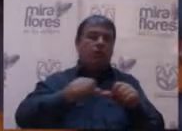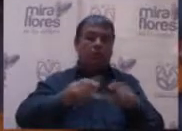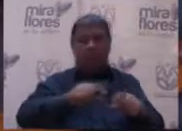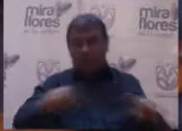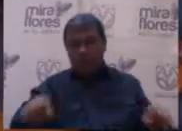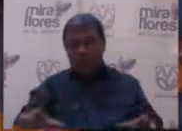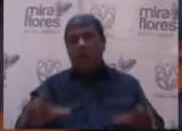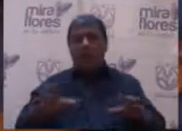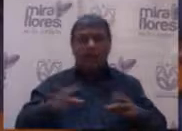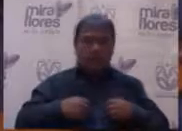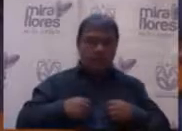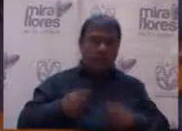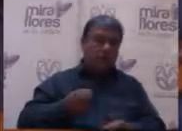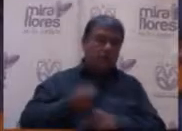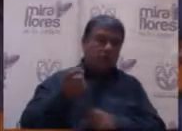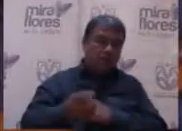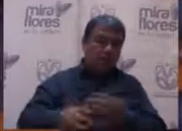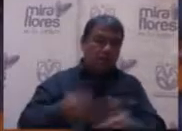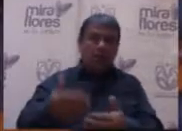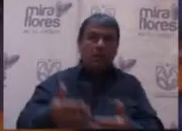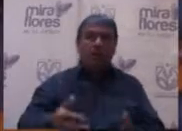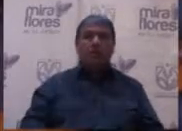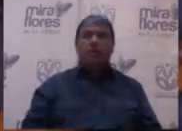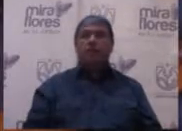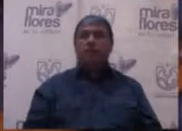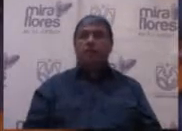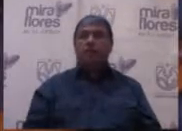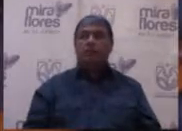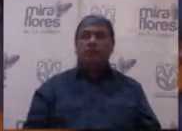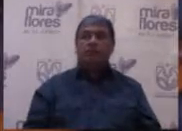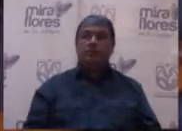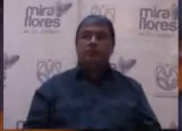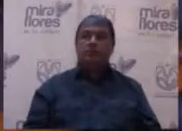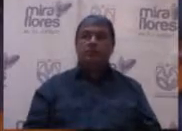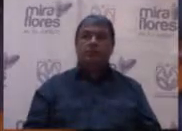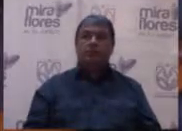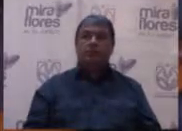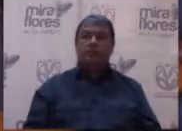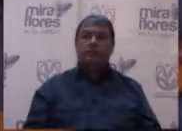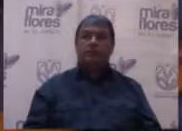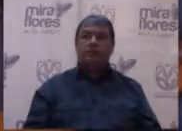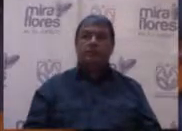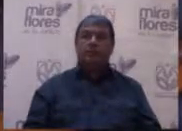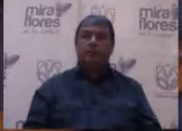tal, reconocimiento de daños y perjuicios, lucro cesante y daños emergentes.